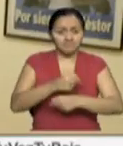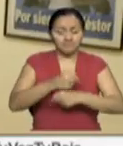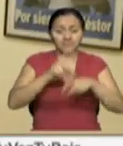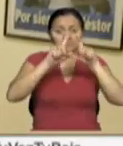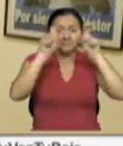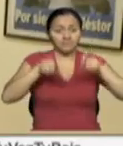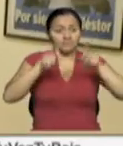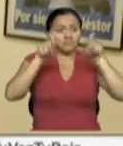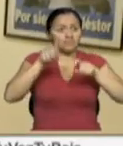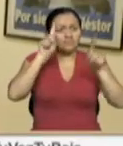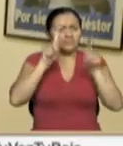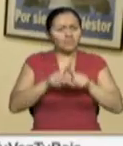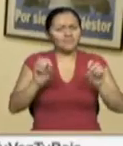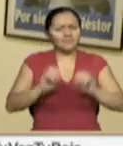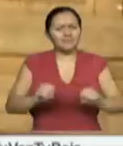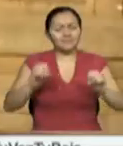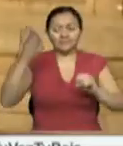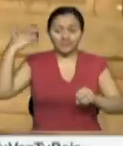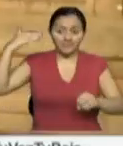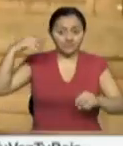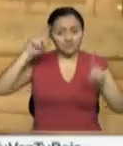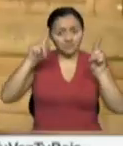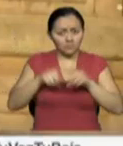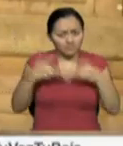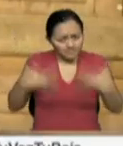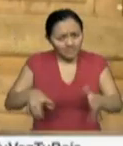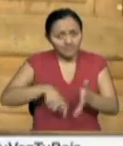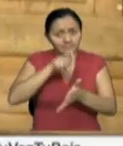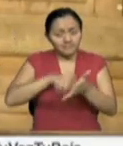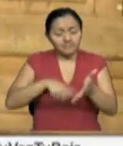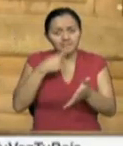no fue respetado. El otro día de haberse firmado el acuerdo,